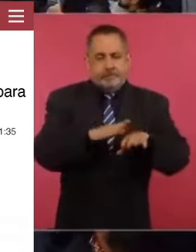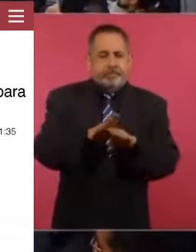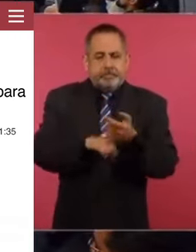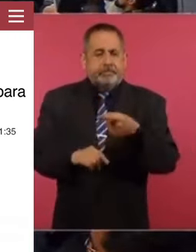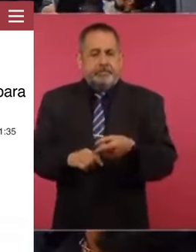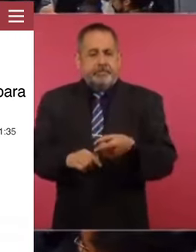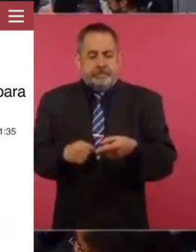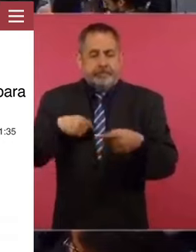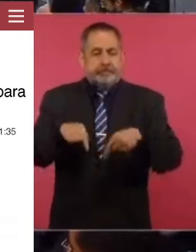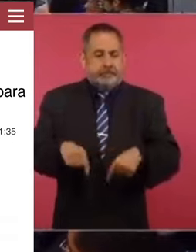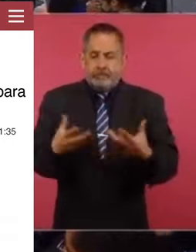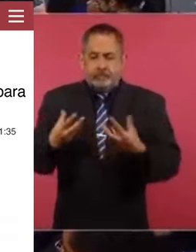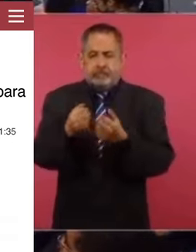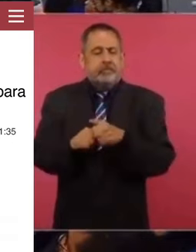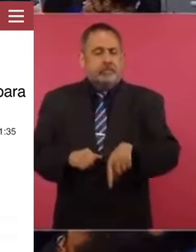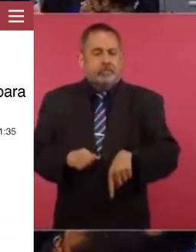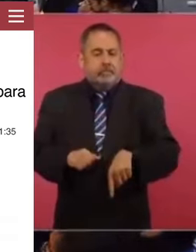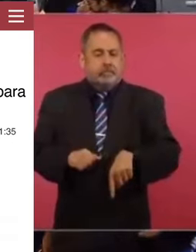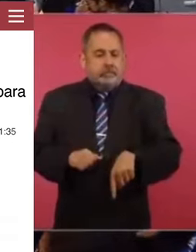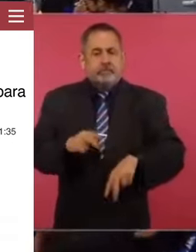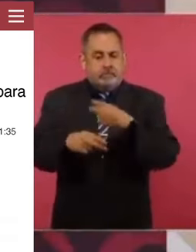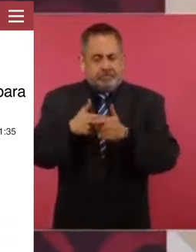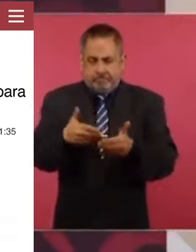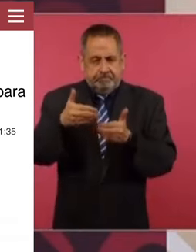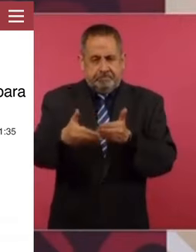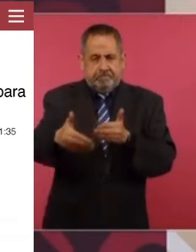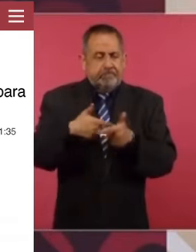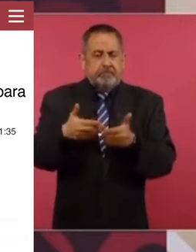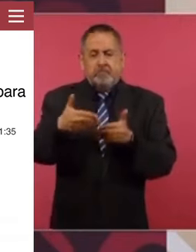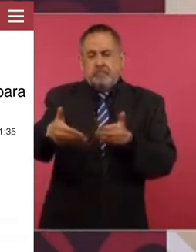que estamos juntos y vamos hacia